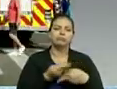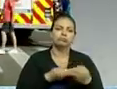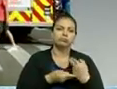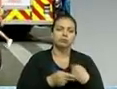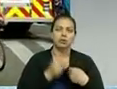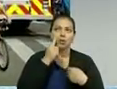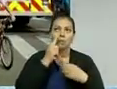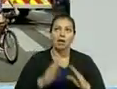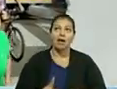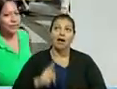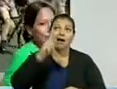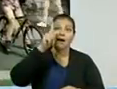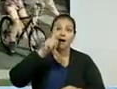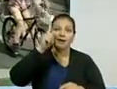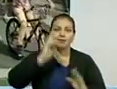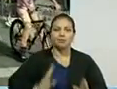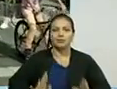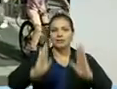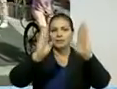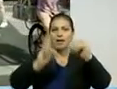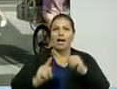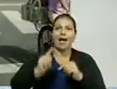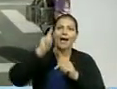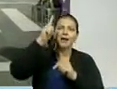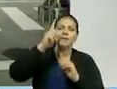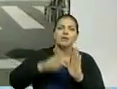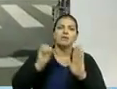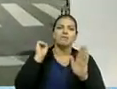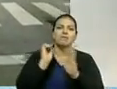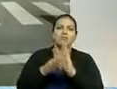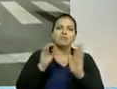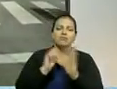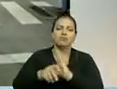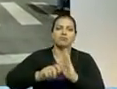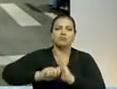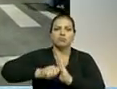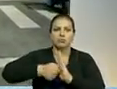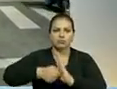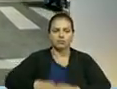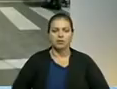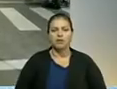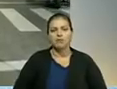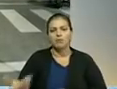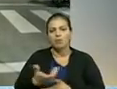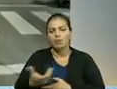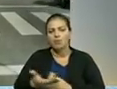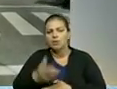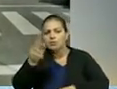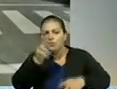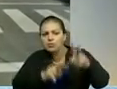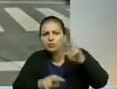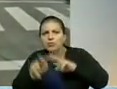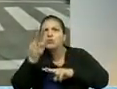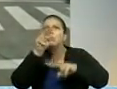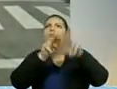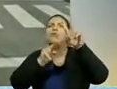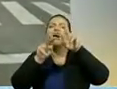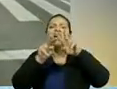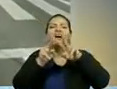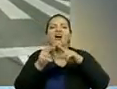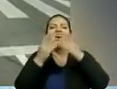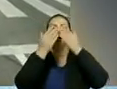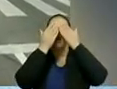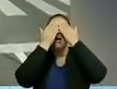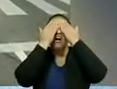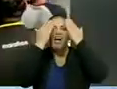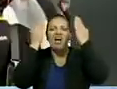donde estaba la bodega. Lamentablemente han hecho una inspección y no han encontrado los respectivos equipos para sofocar un incendio,